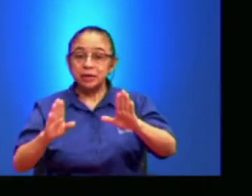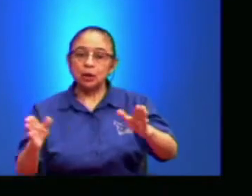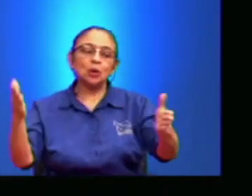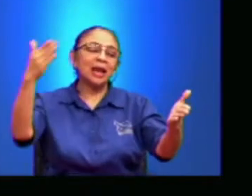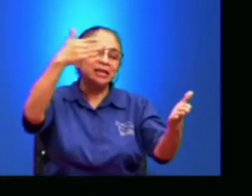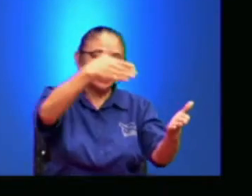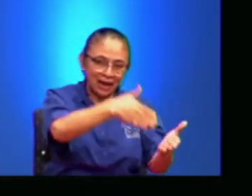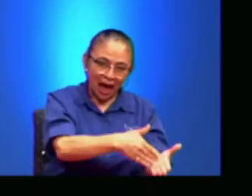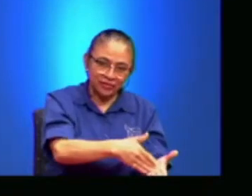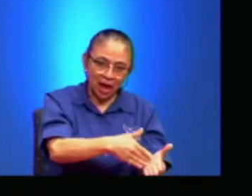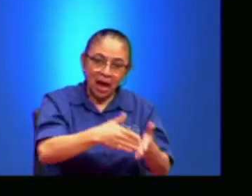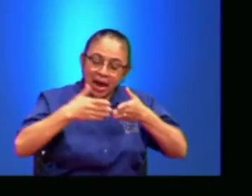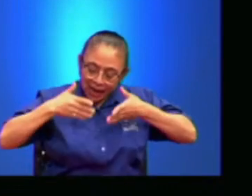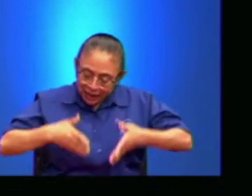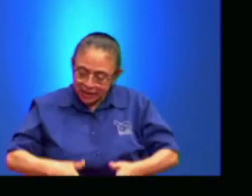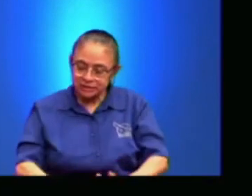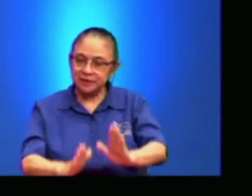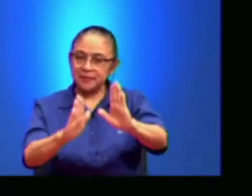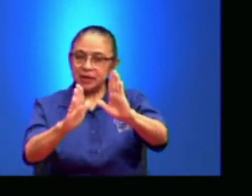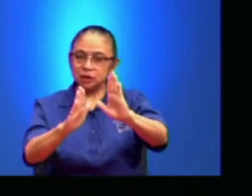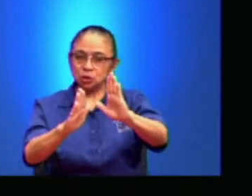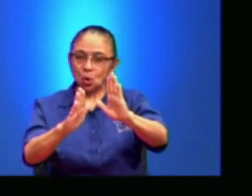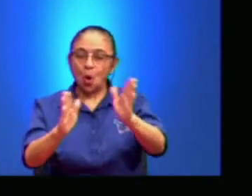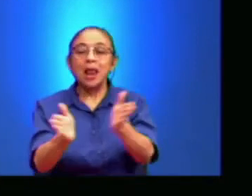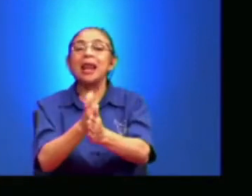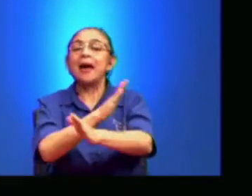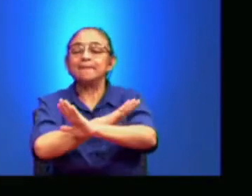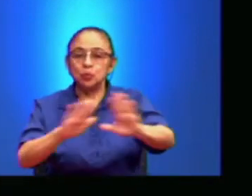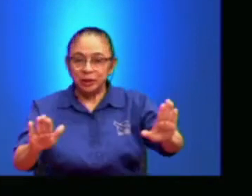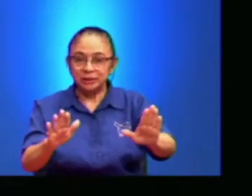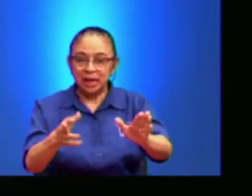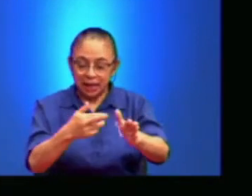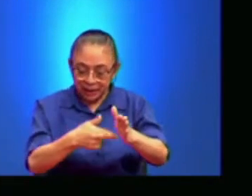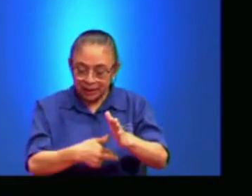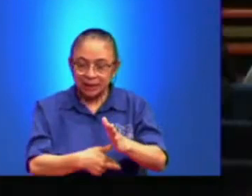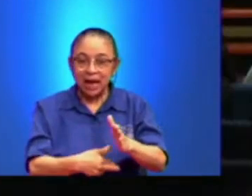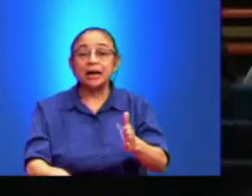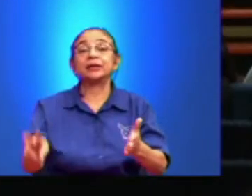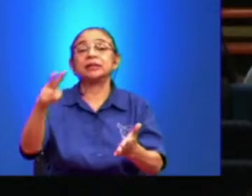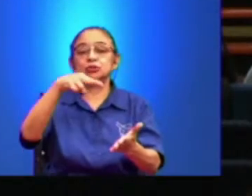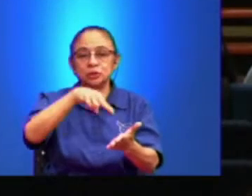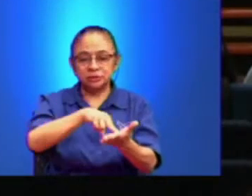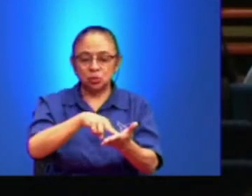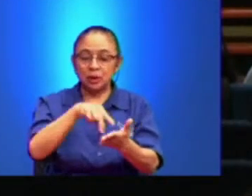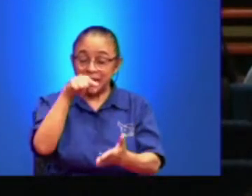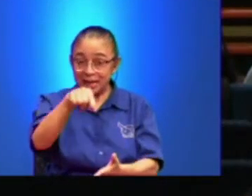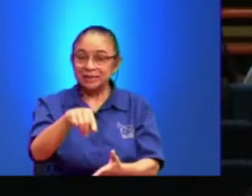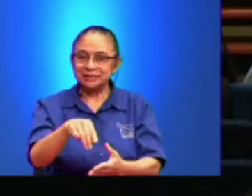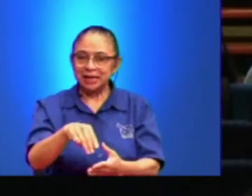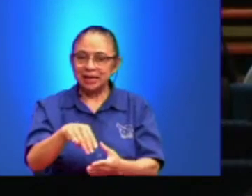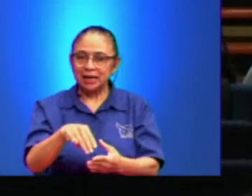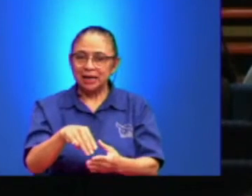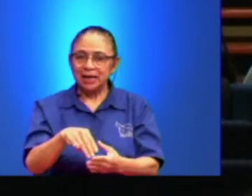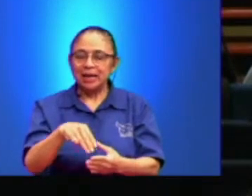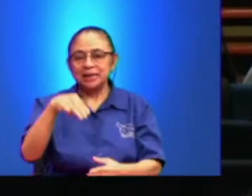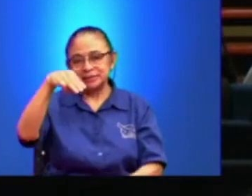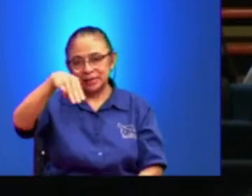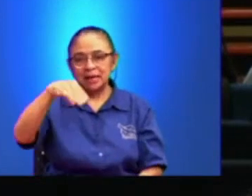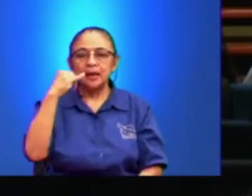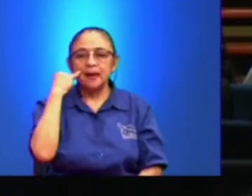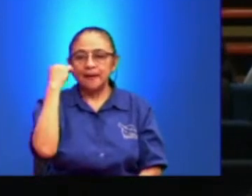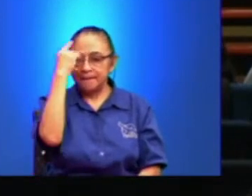llegada el nacimiento la muerte y la resurrección y el misterio de la piedad está aquí